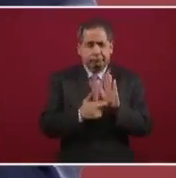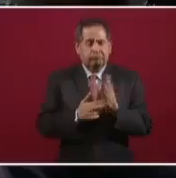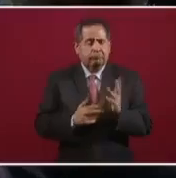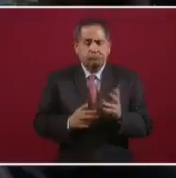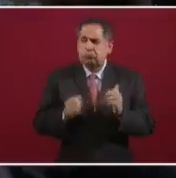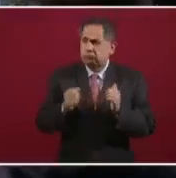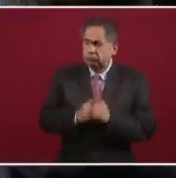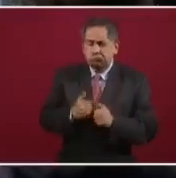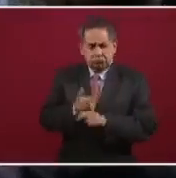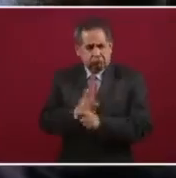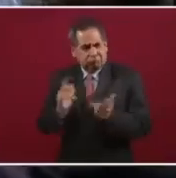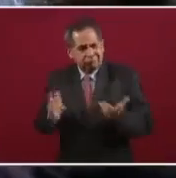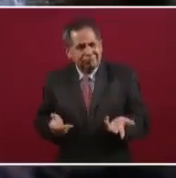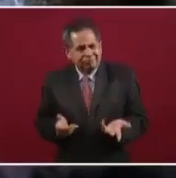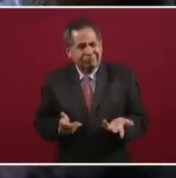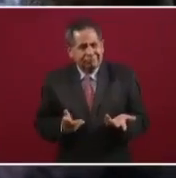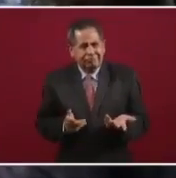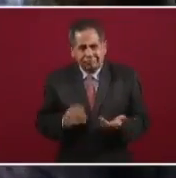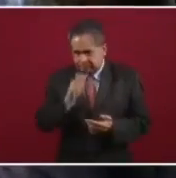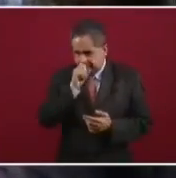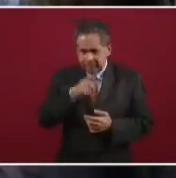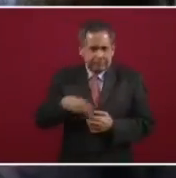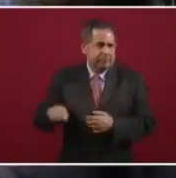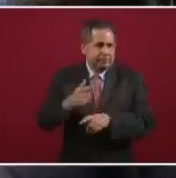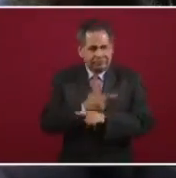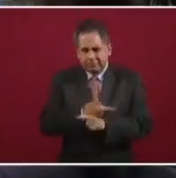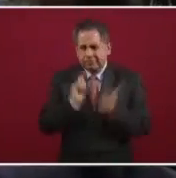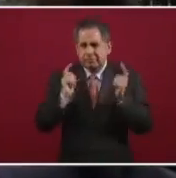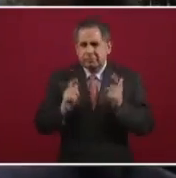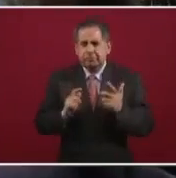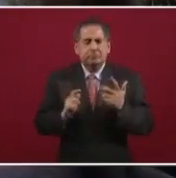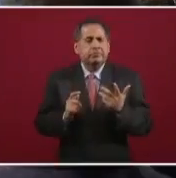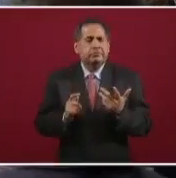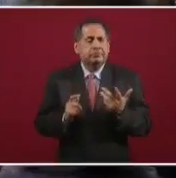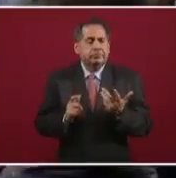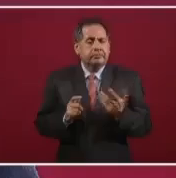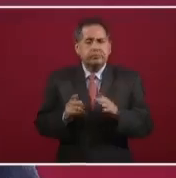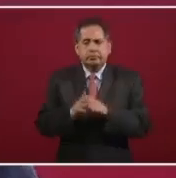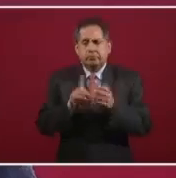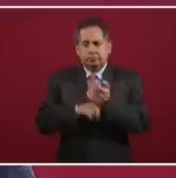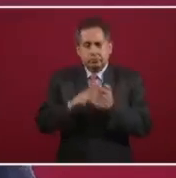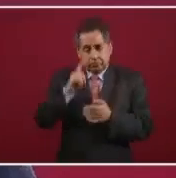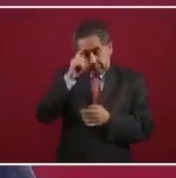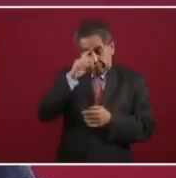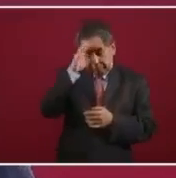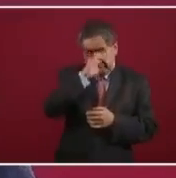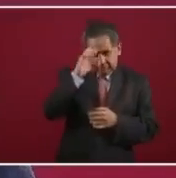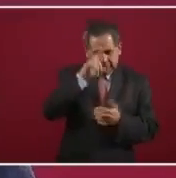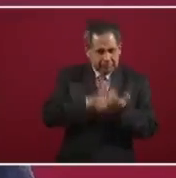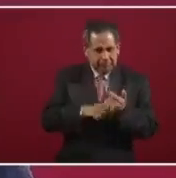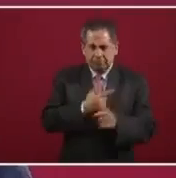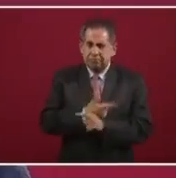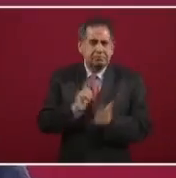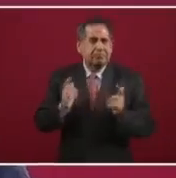libertad que se tiene, libertad de conciencia,